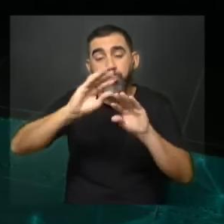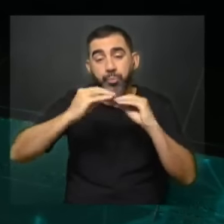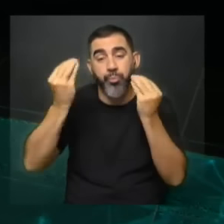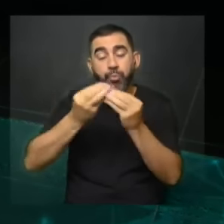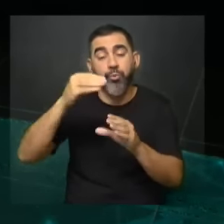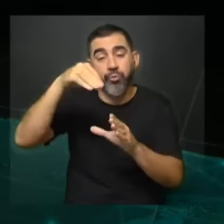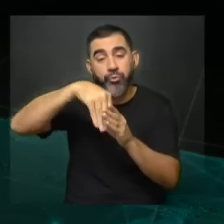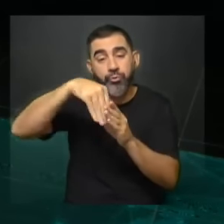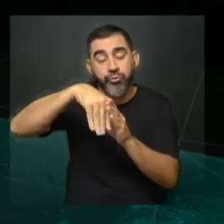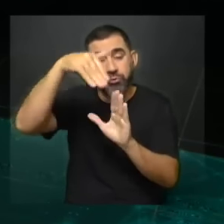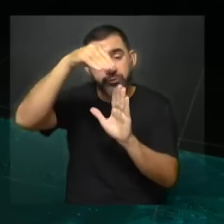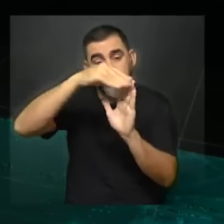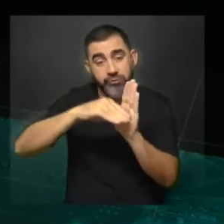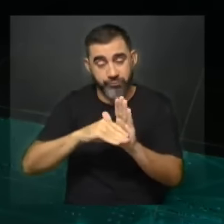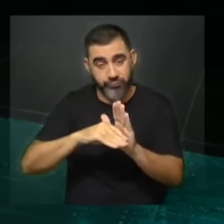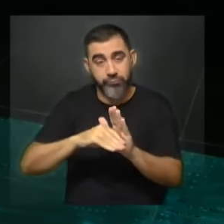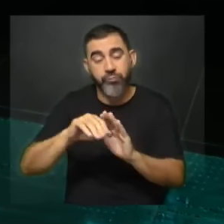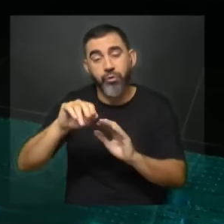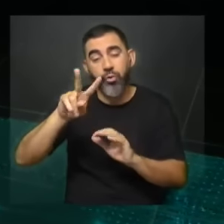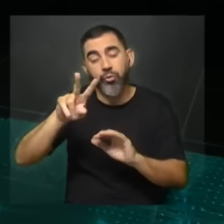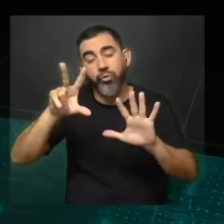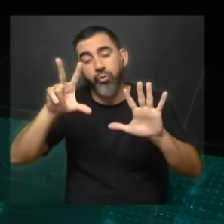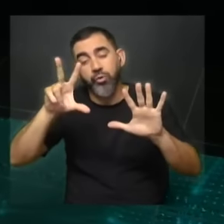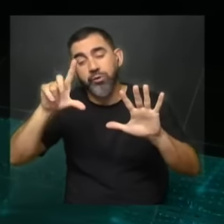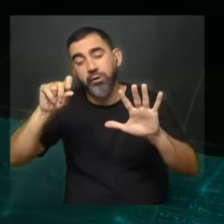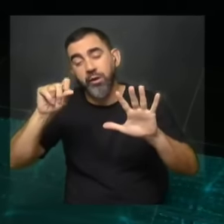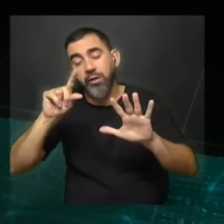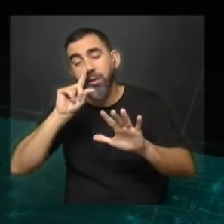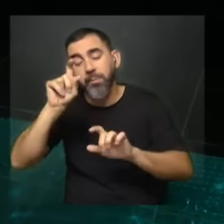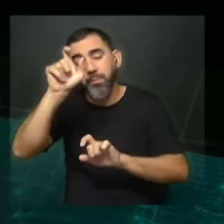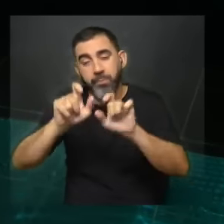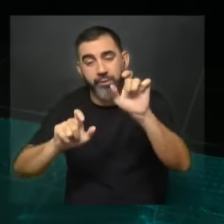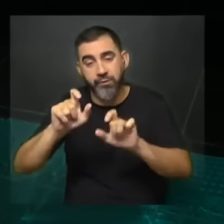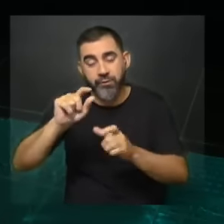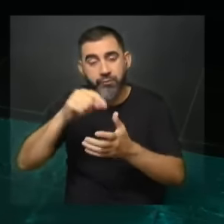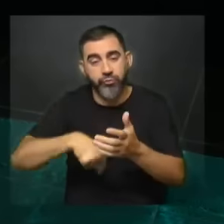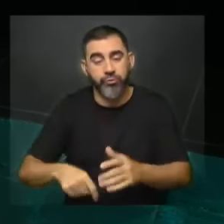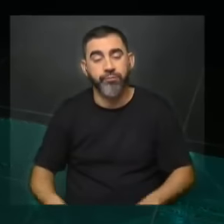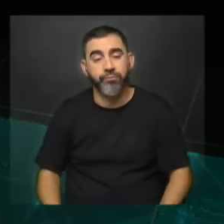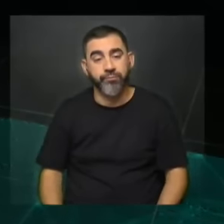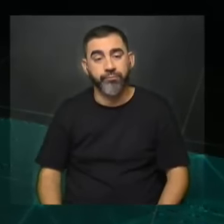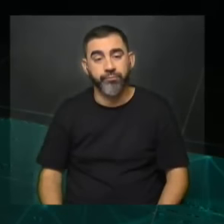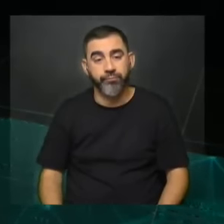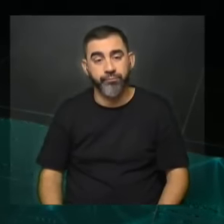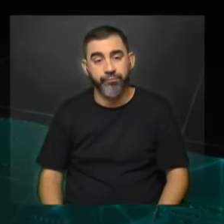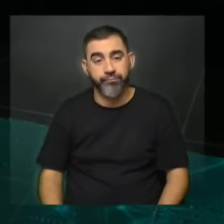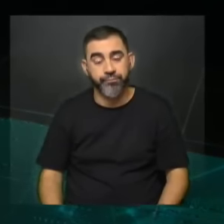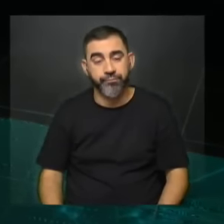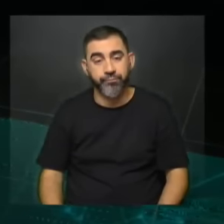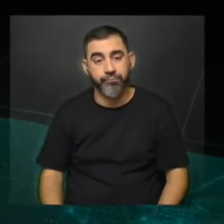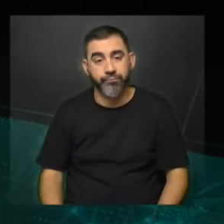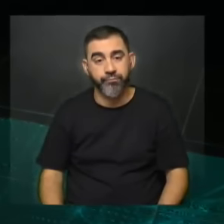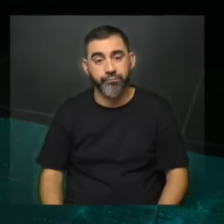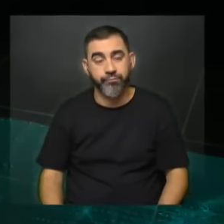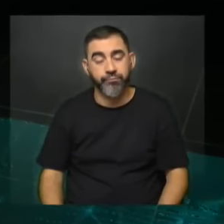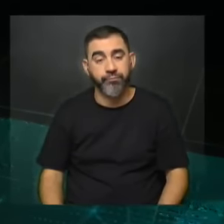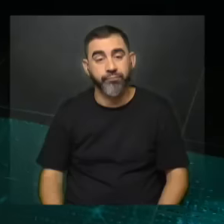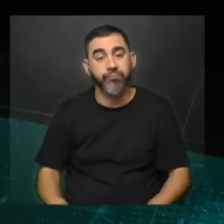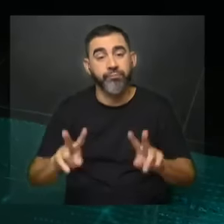padrón electoral estamos hablando de unas 270,000 firmas vamos a meternos ahora en